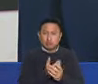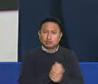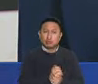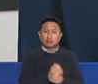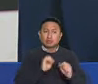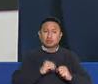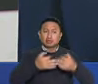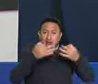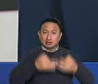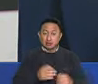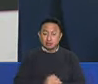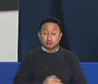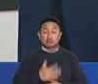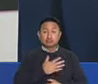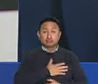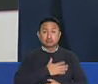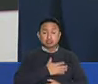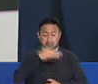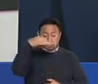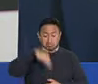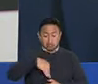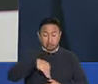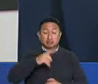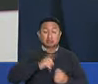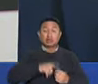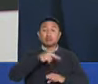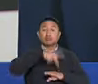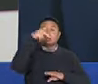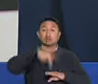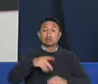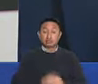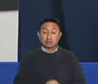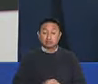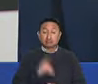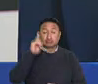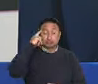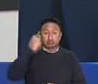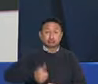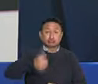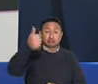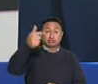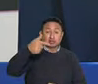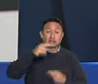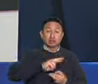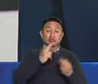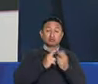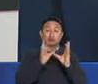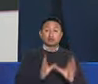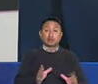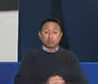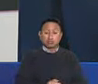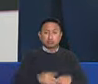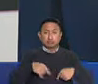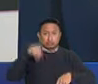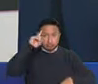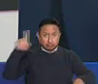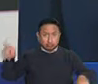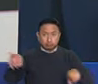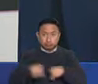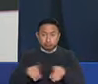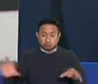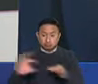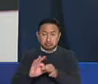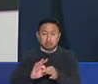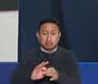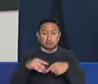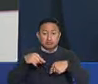para ratificar la predisposición desde Quito y Pichincha, con gobiernos locales de la Revolución Ciudadana, trabajar con el Gobierno Nacional.